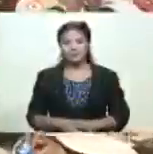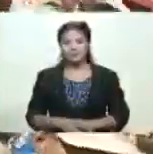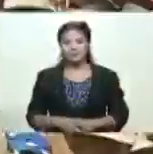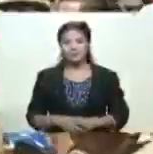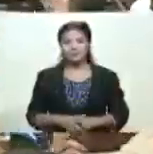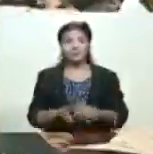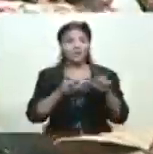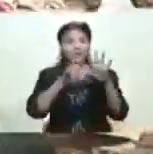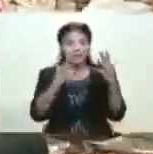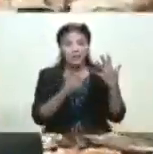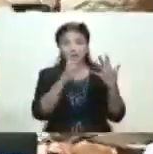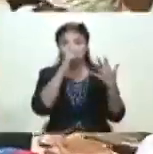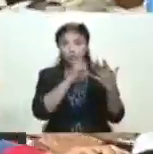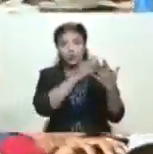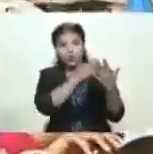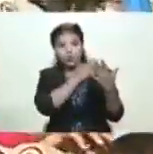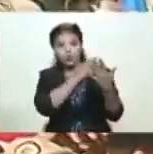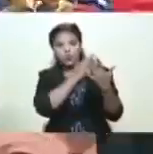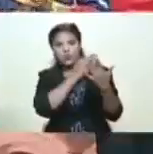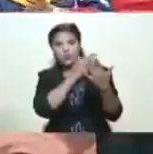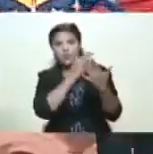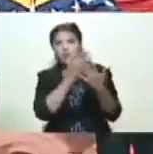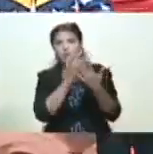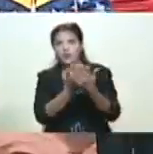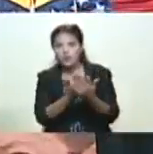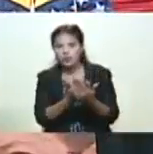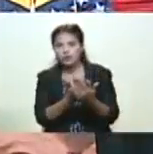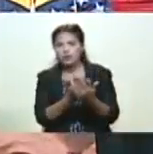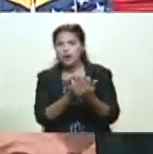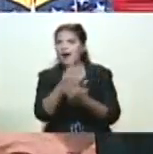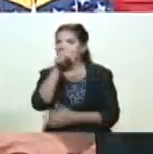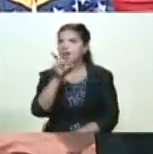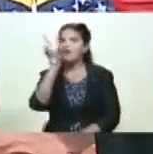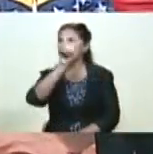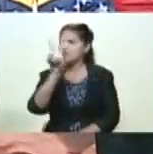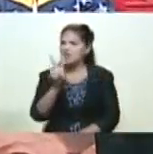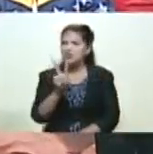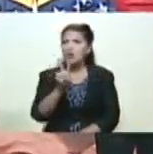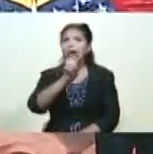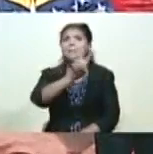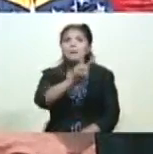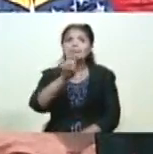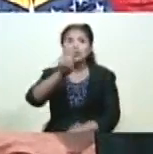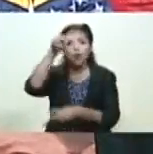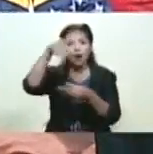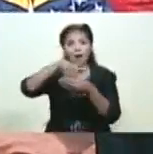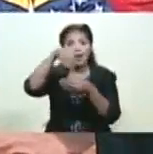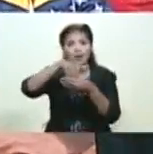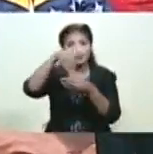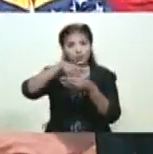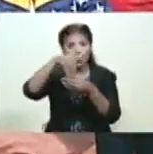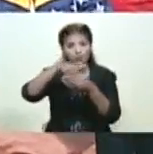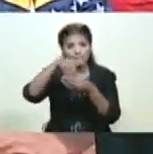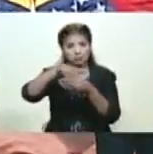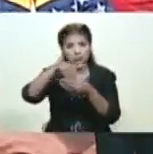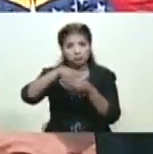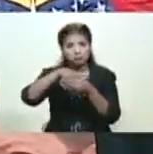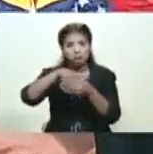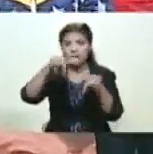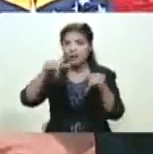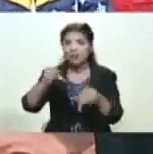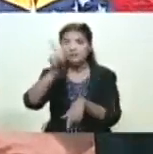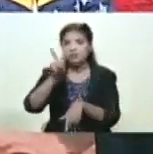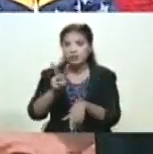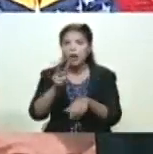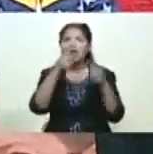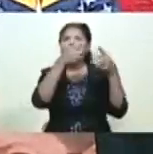En 18 años, mientras en Venezuela hemos hecho 22 elecciones, en